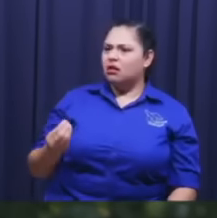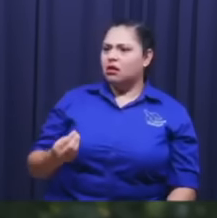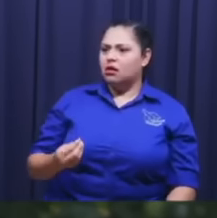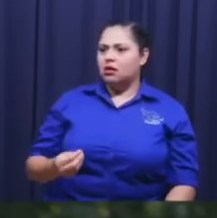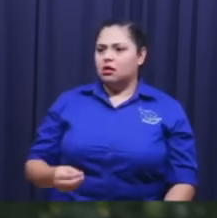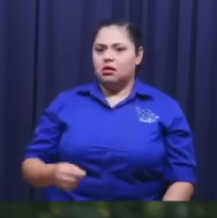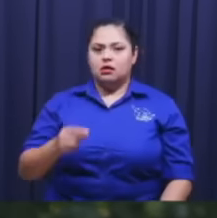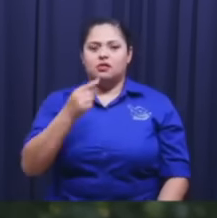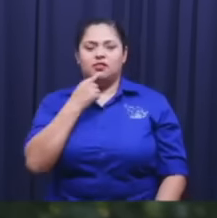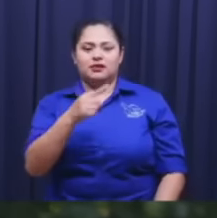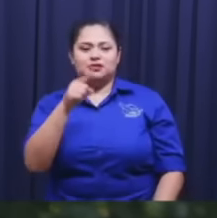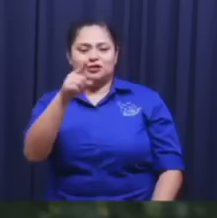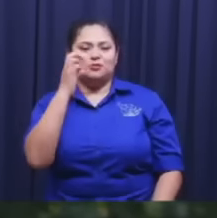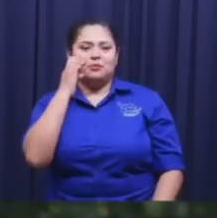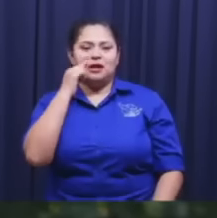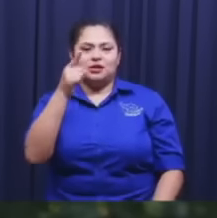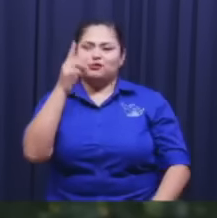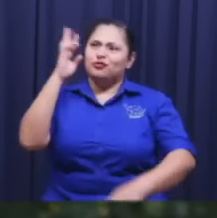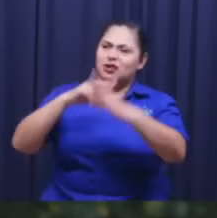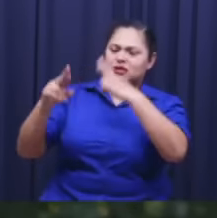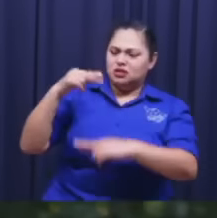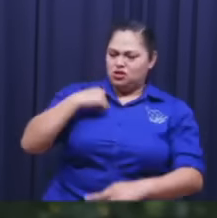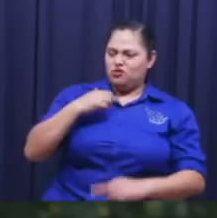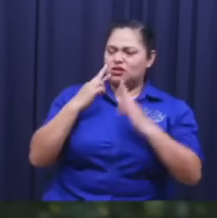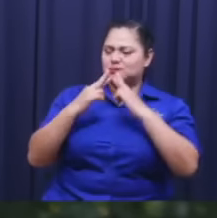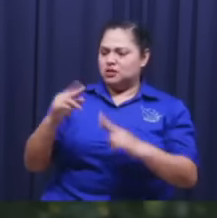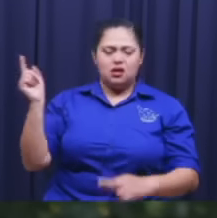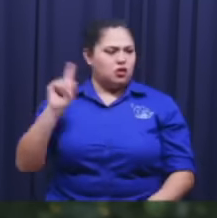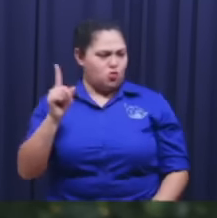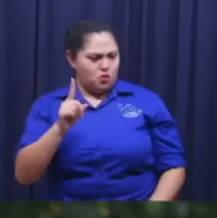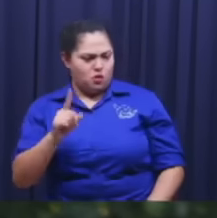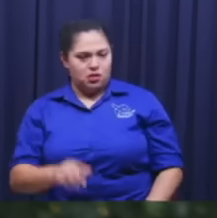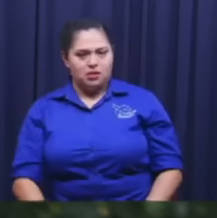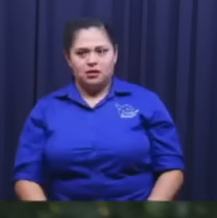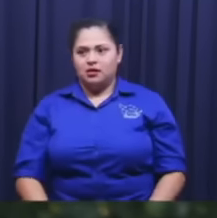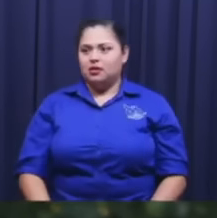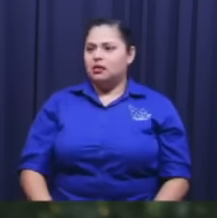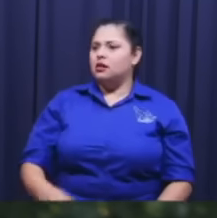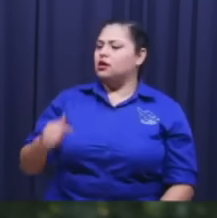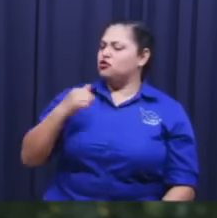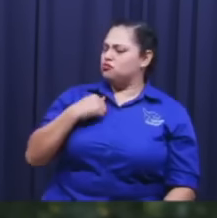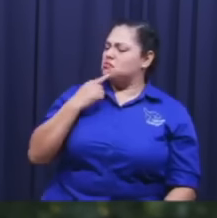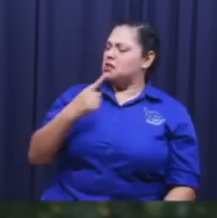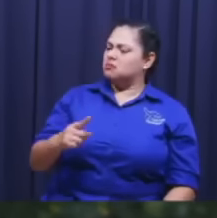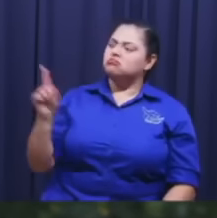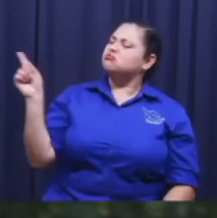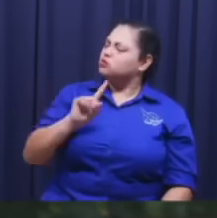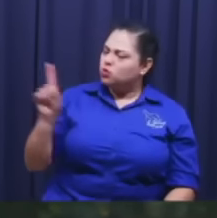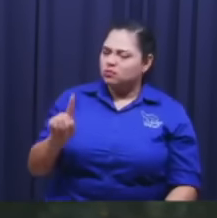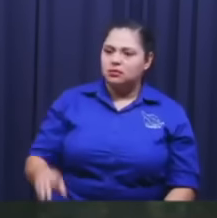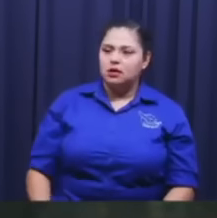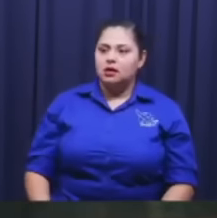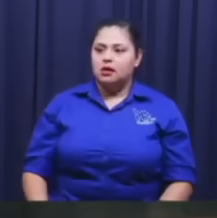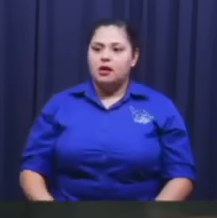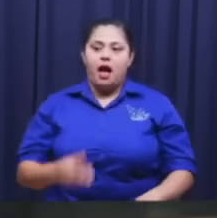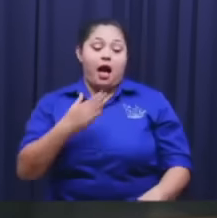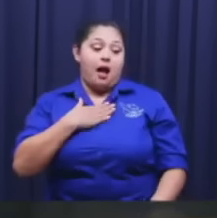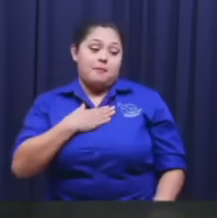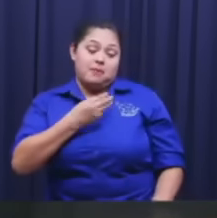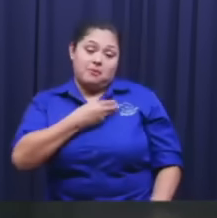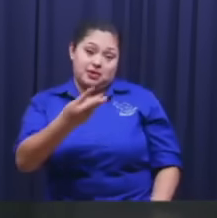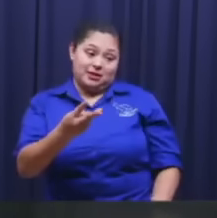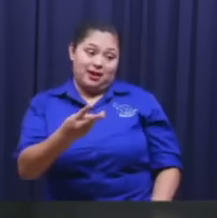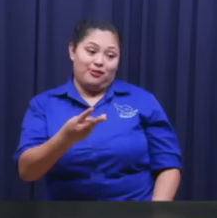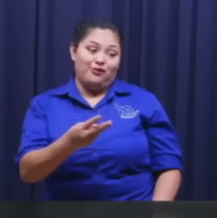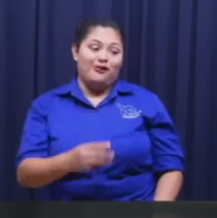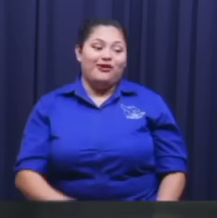dice tu papá que te regreses. No, que te regreses, no me regreso. Pues a mí me mandaron para regresarte y